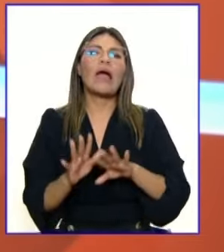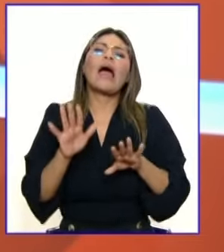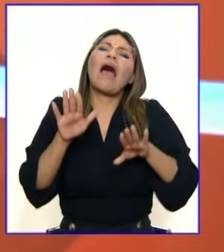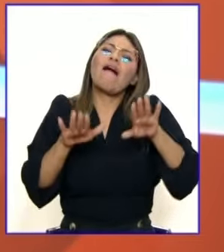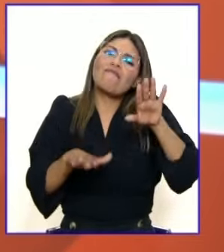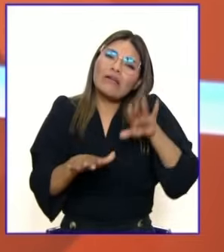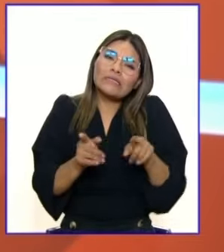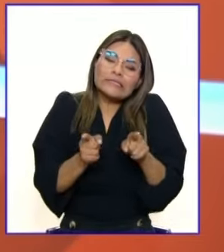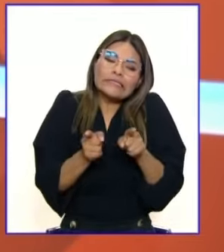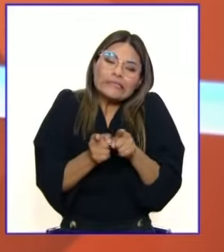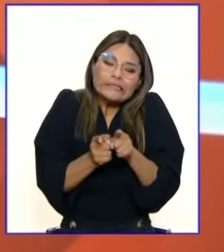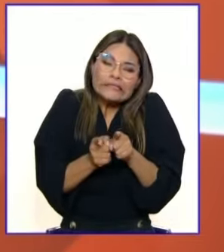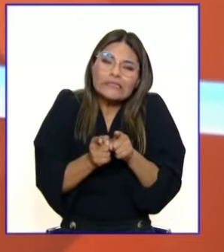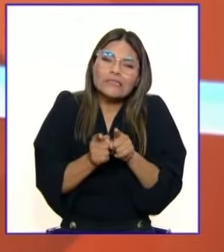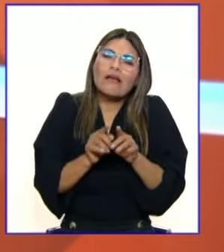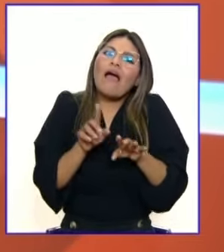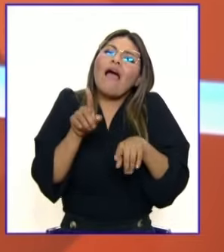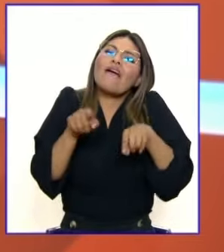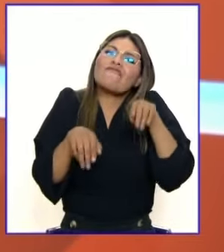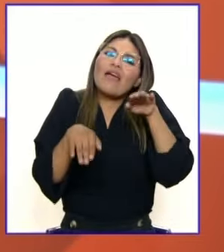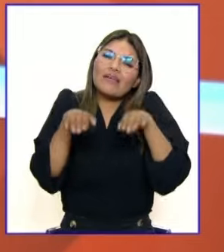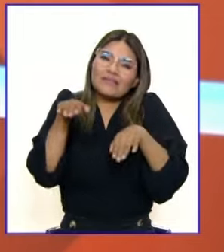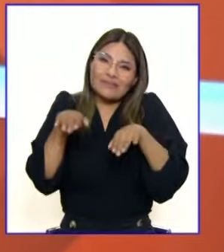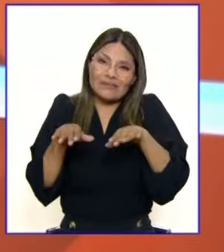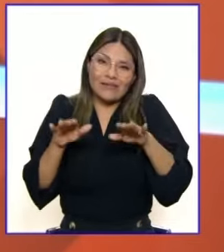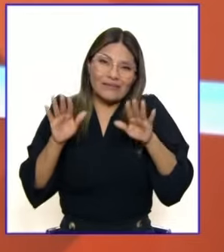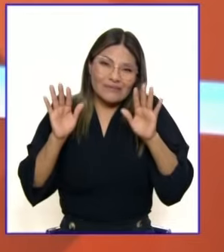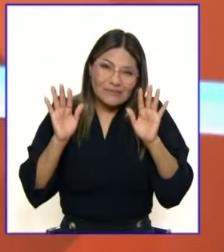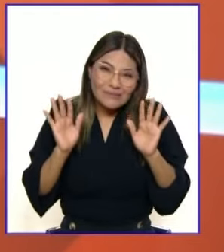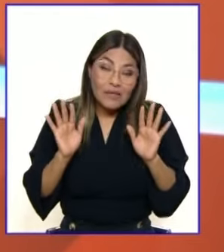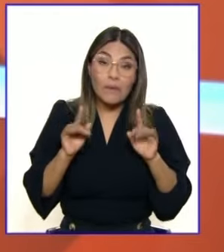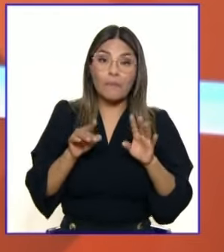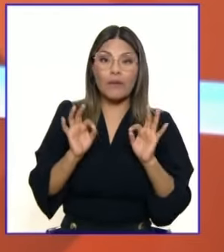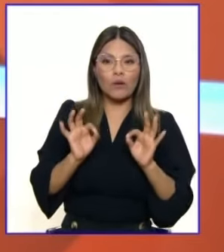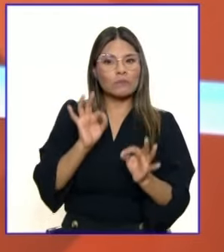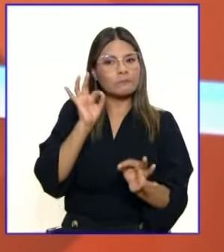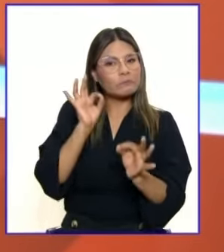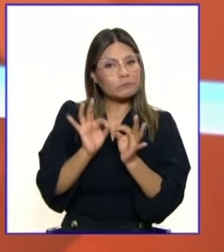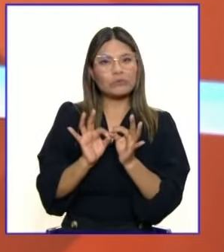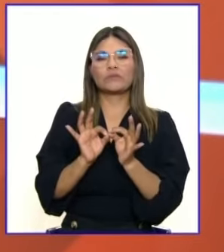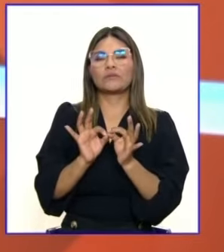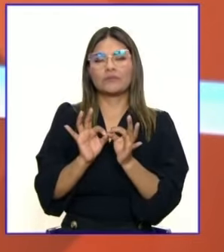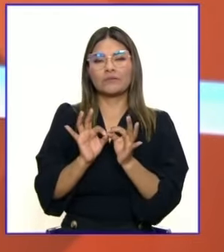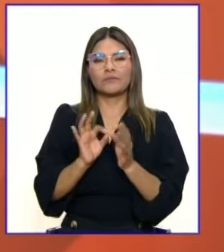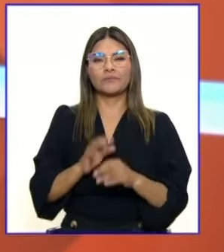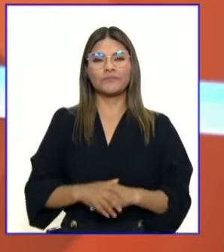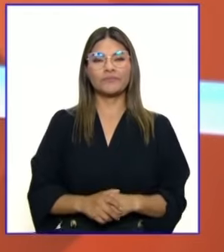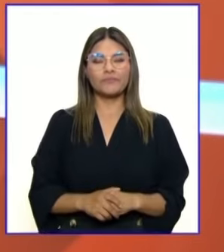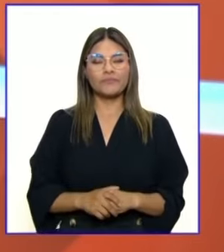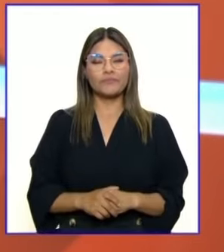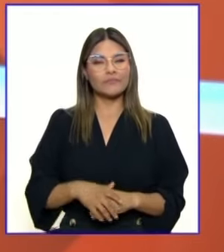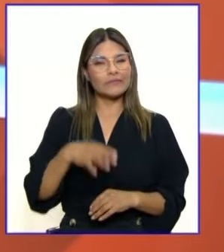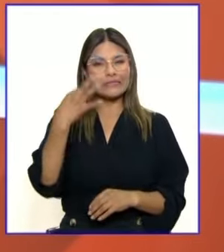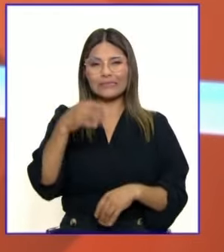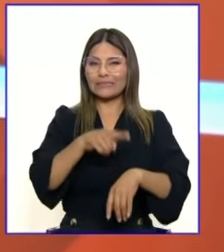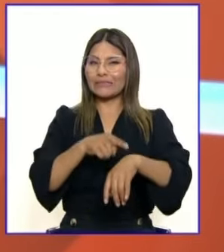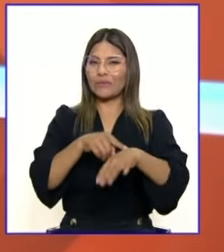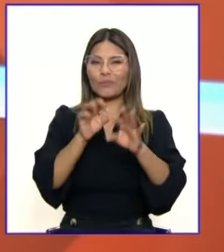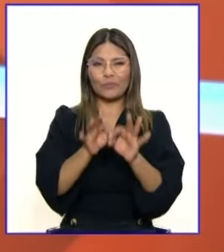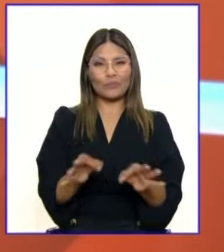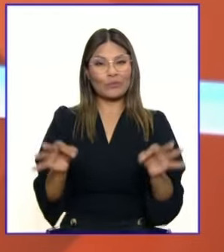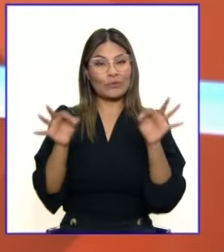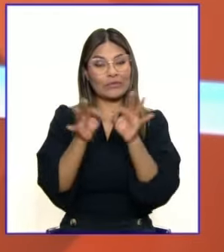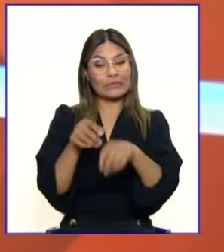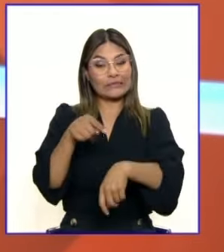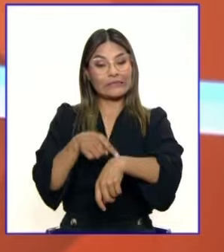contratiempo de emergencia, pero esos son los temas o cosas menores o las excepciones. Siempre es importante,